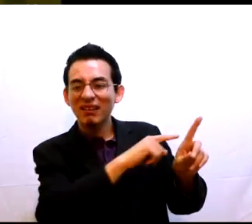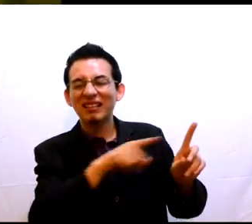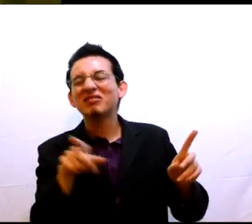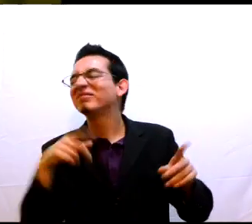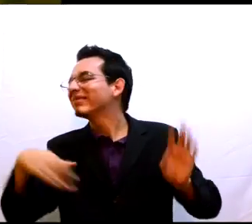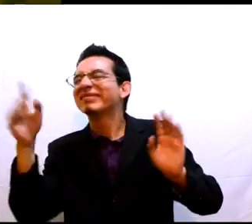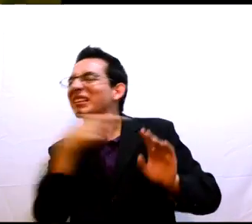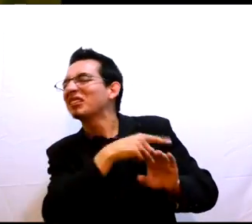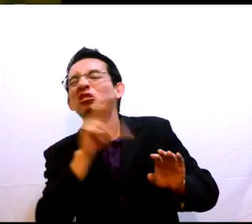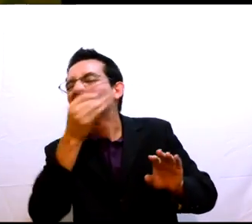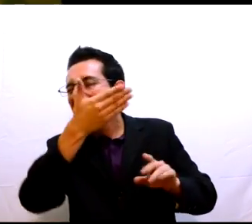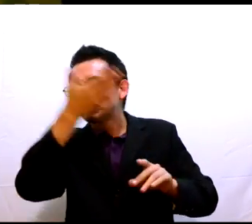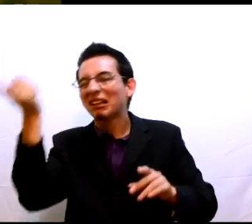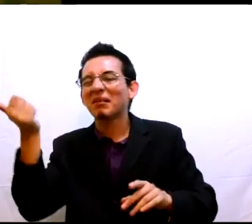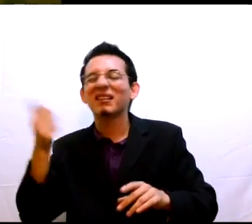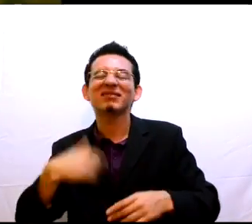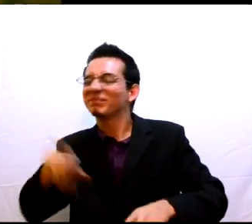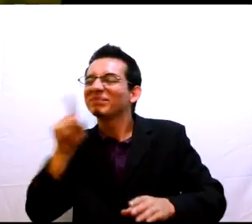versículo